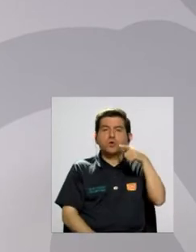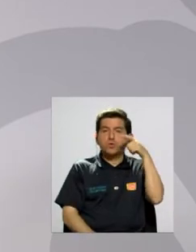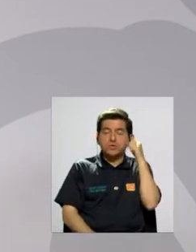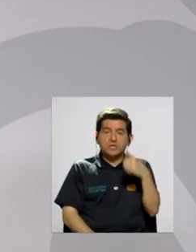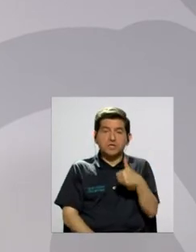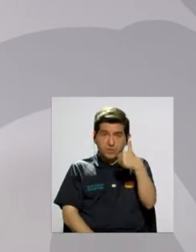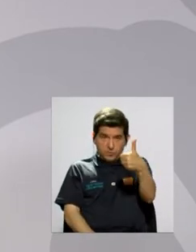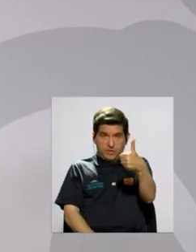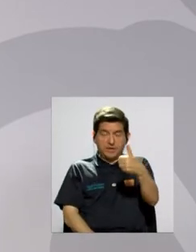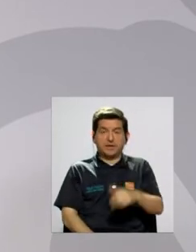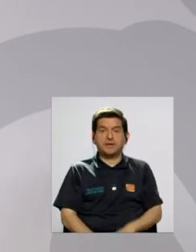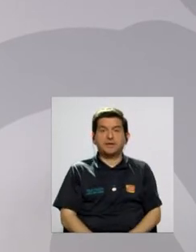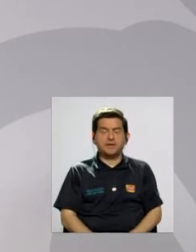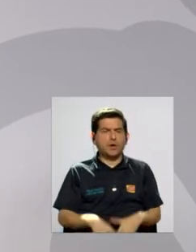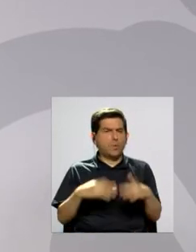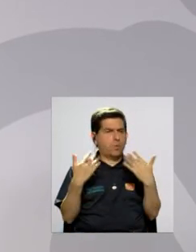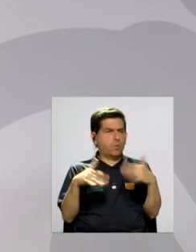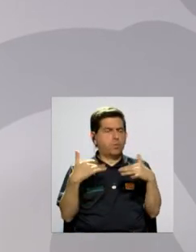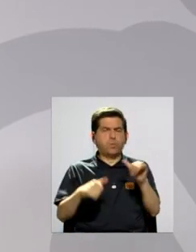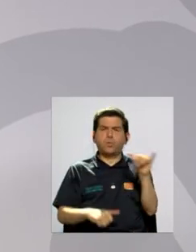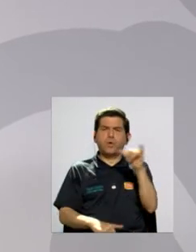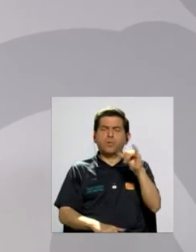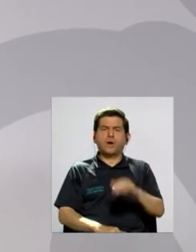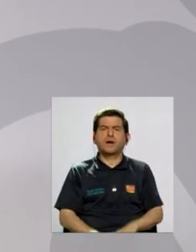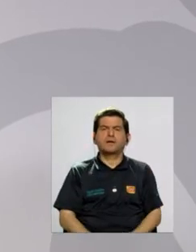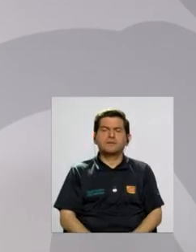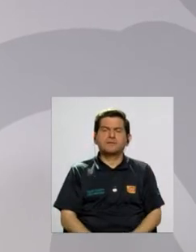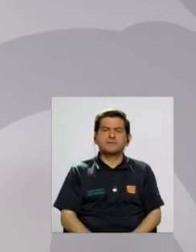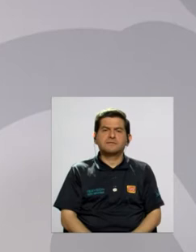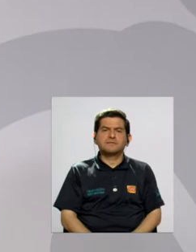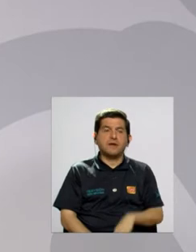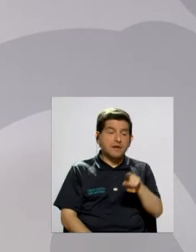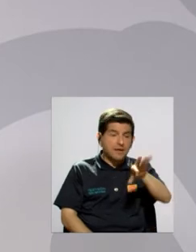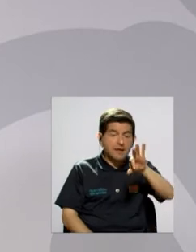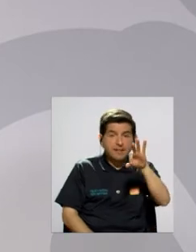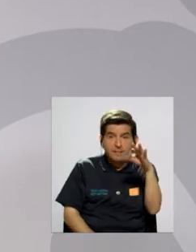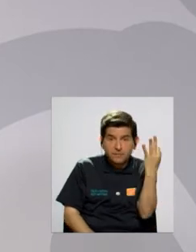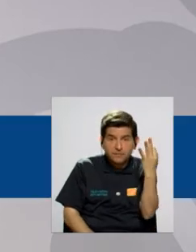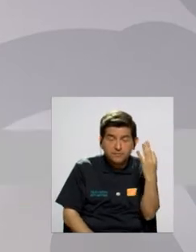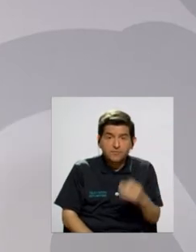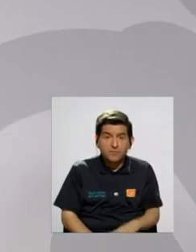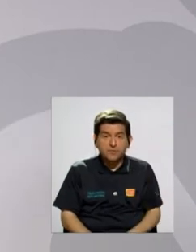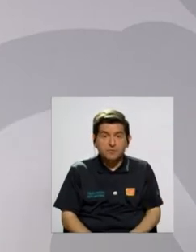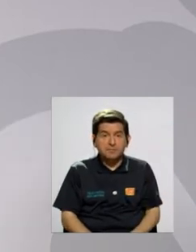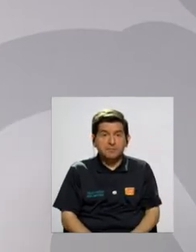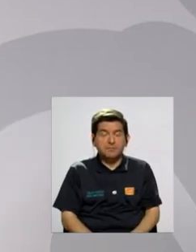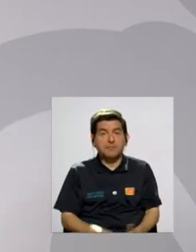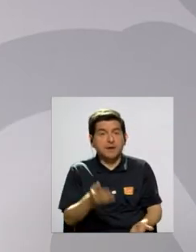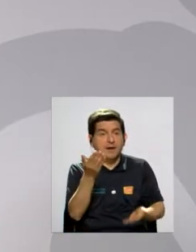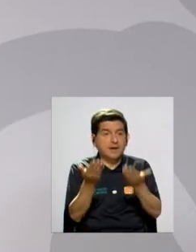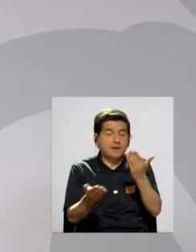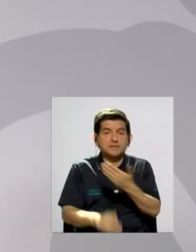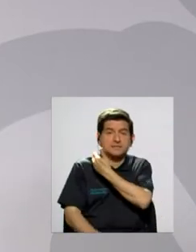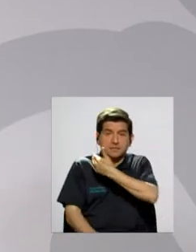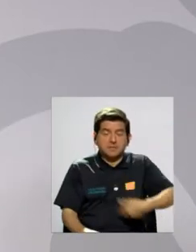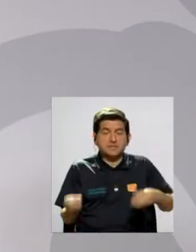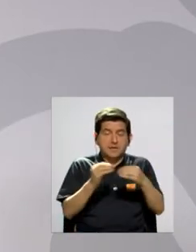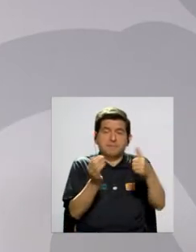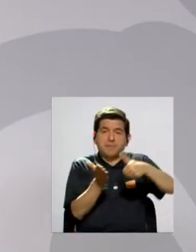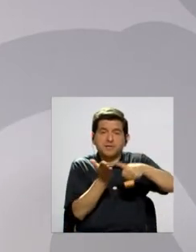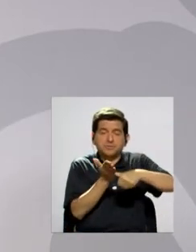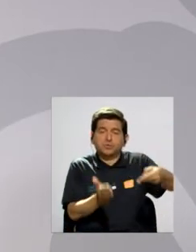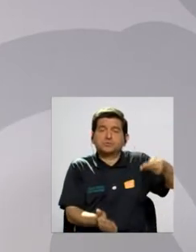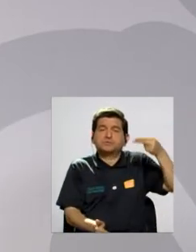gana rotundamente también y lo hace de una manera en la que ha sido de los presidentes más votados de la